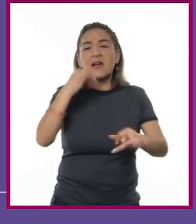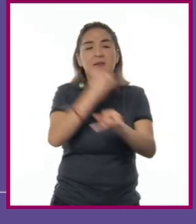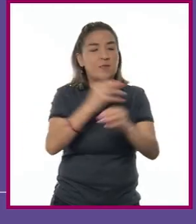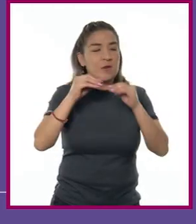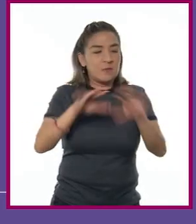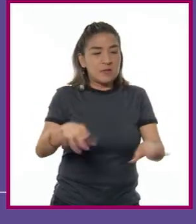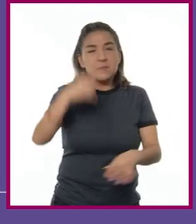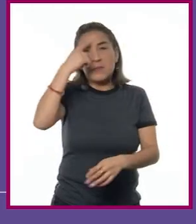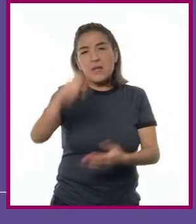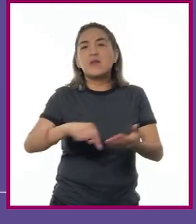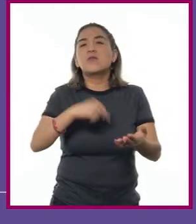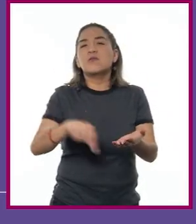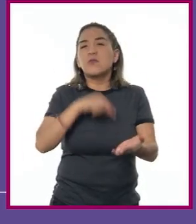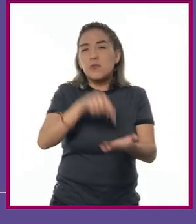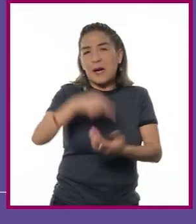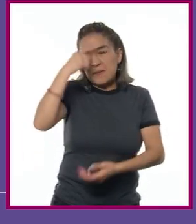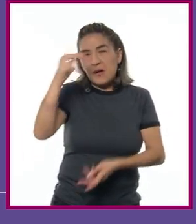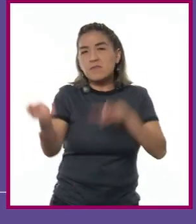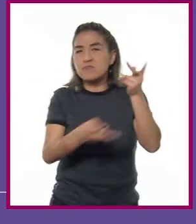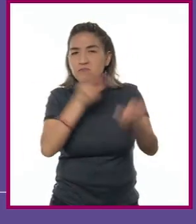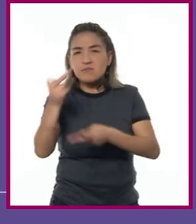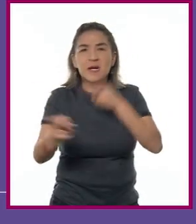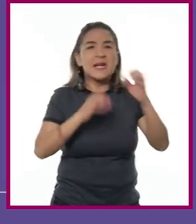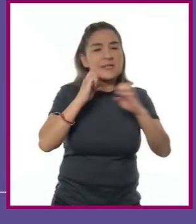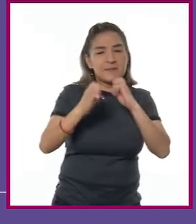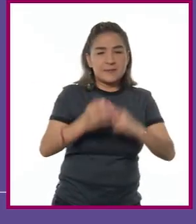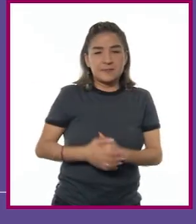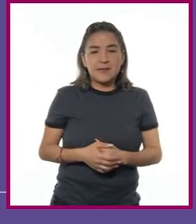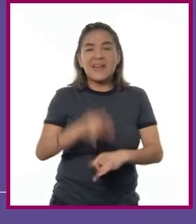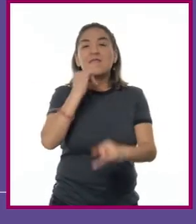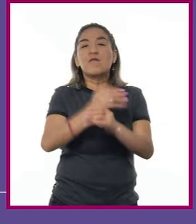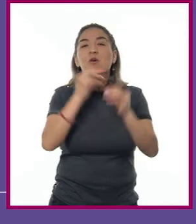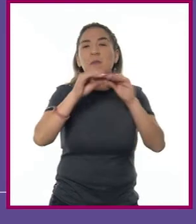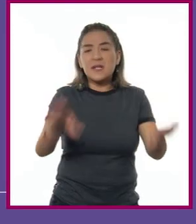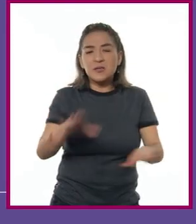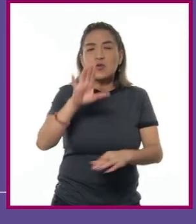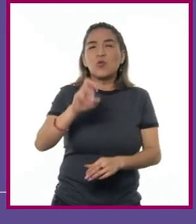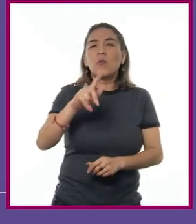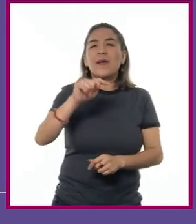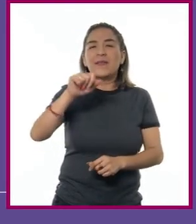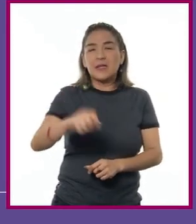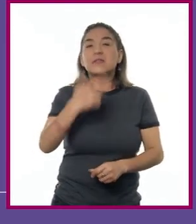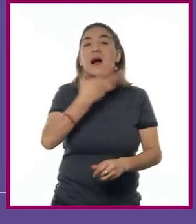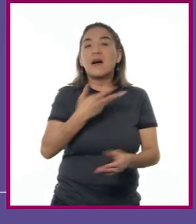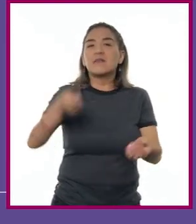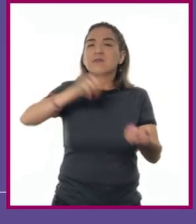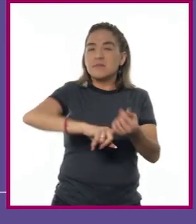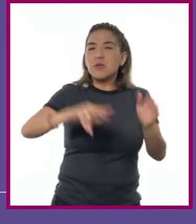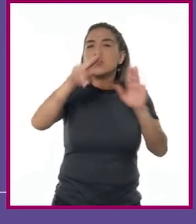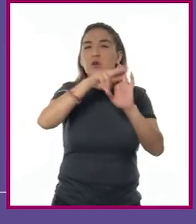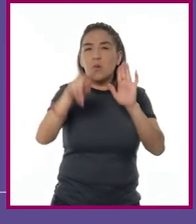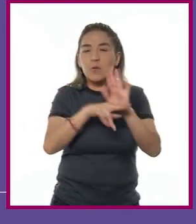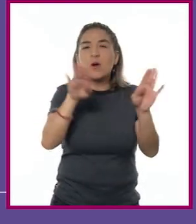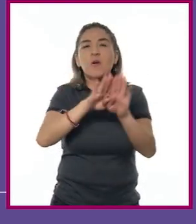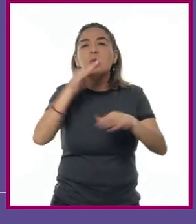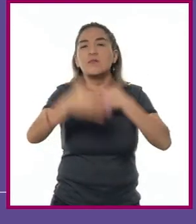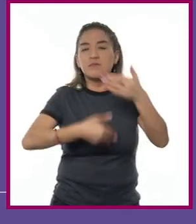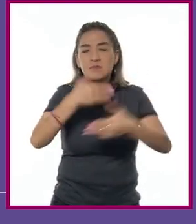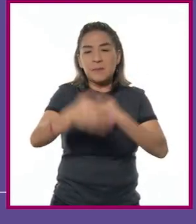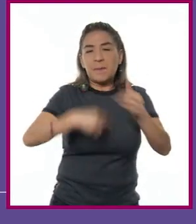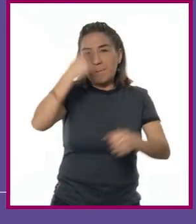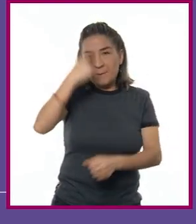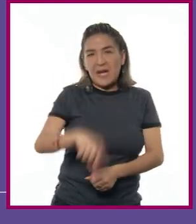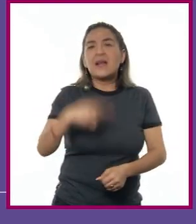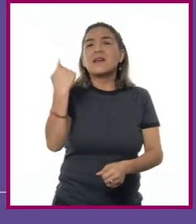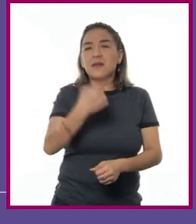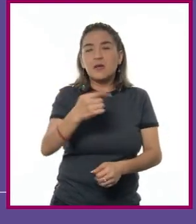y espacios de consulta. Rendición de cuentas. Deben existir normativas, procedimientos y mecanismos